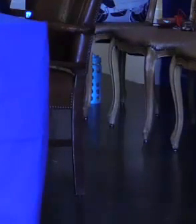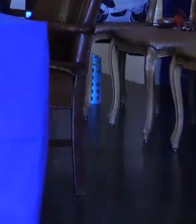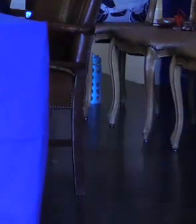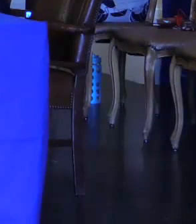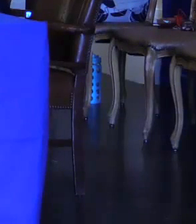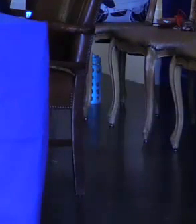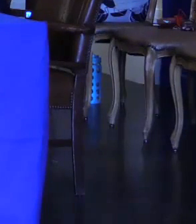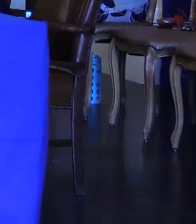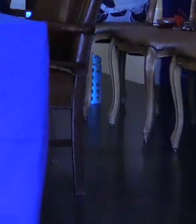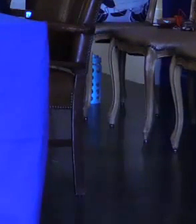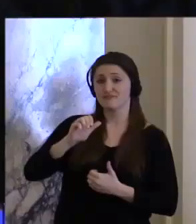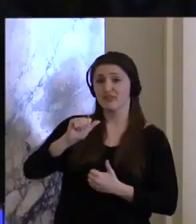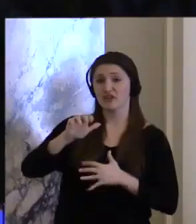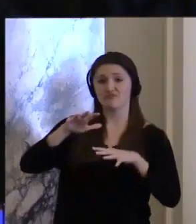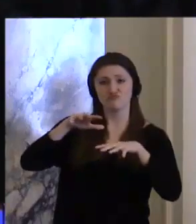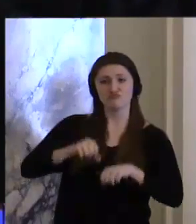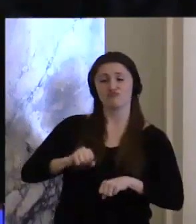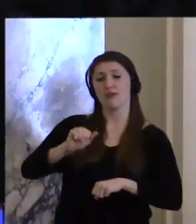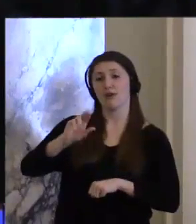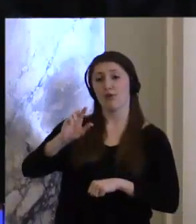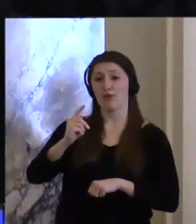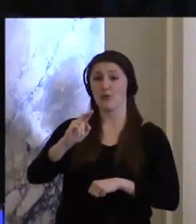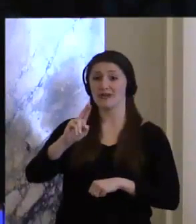han decidido quitarles